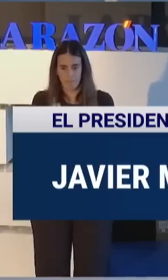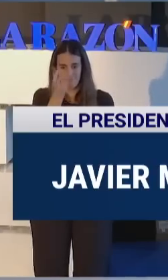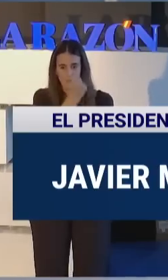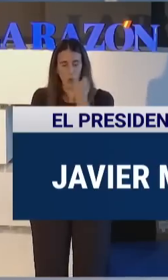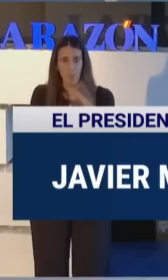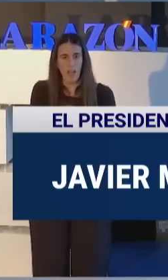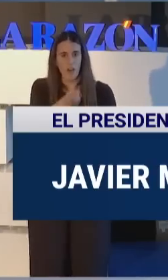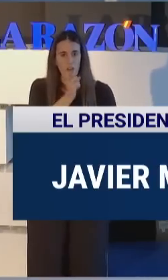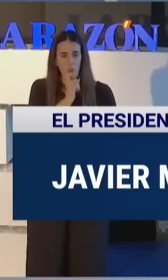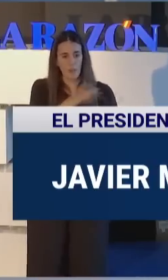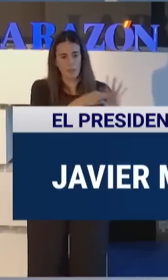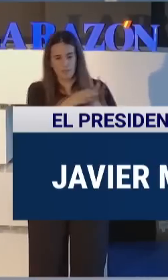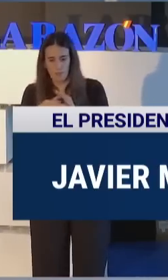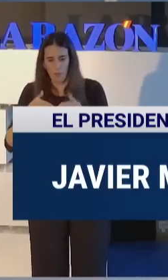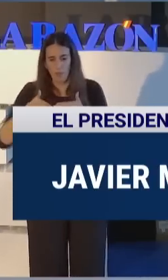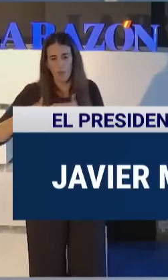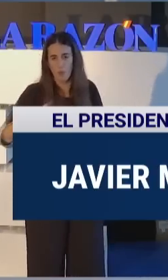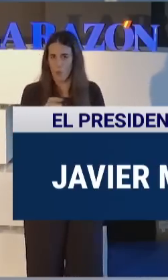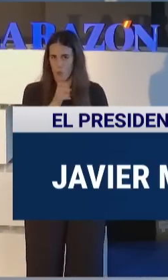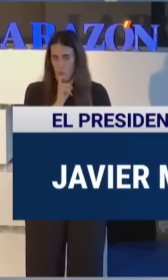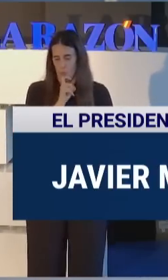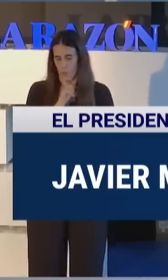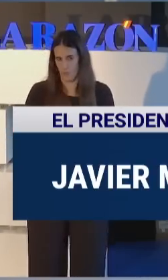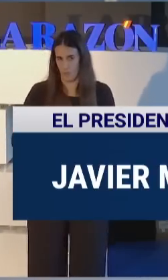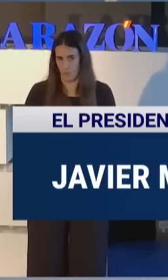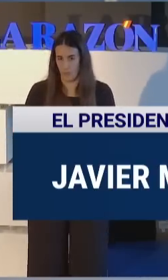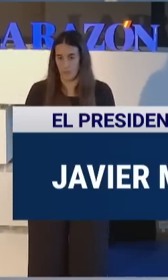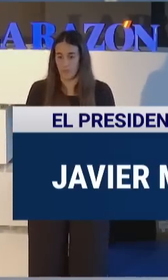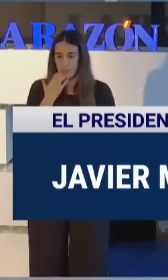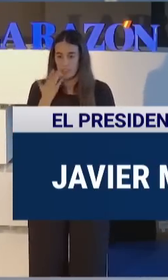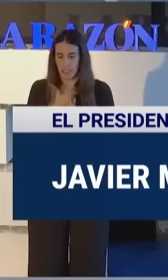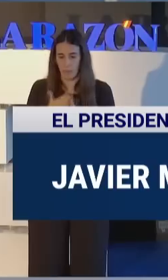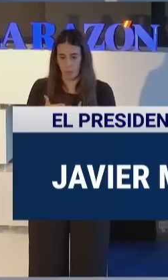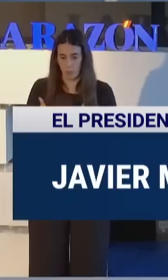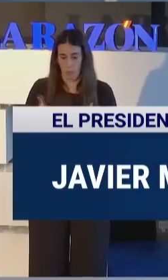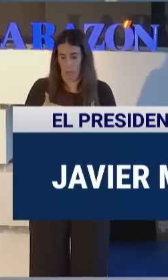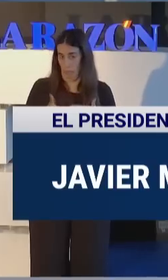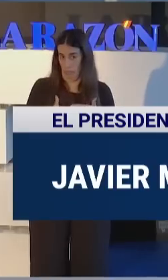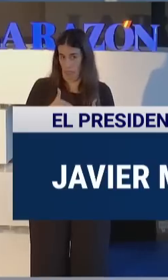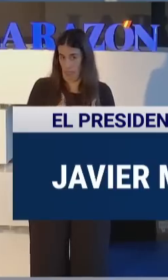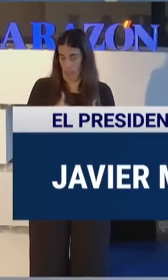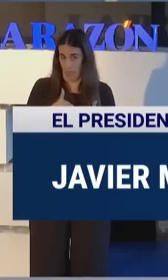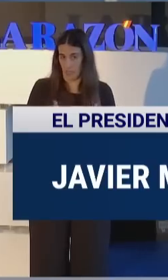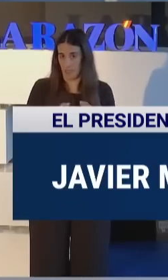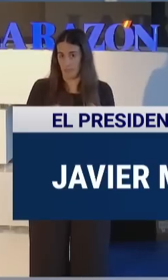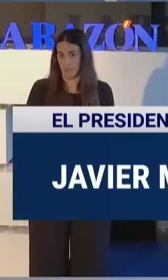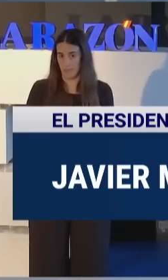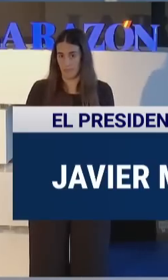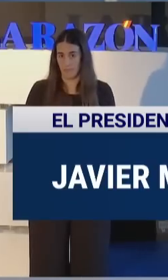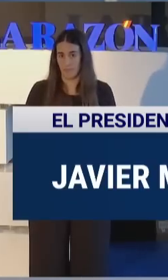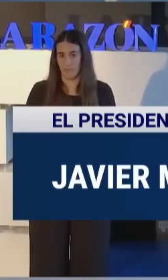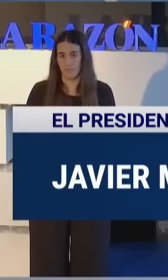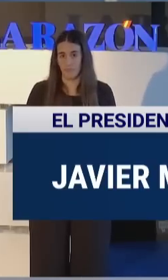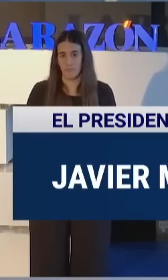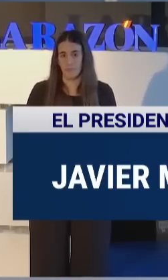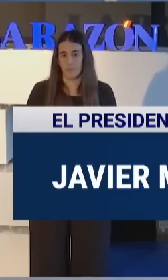se enlaza con el largo plazo? En lo que tiene que ver con el corto plazo, digo, vos tuviste la